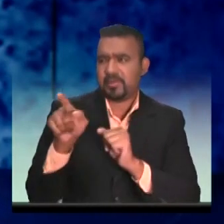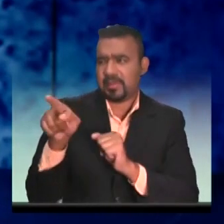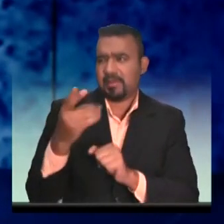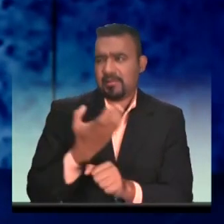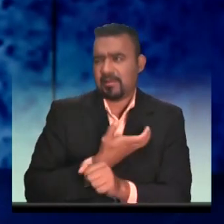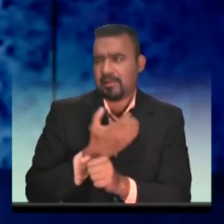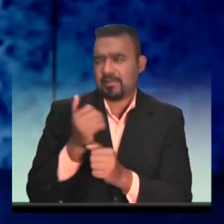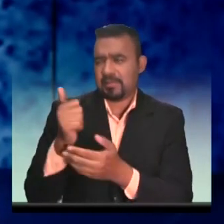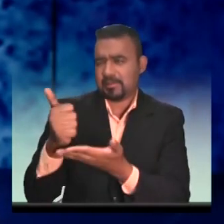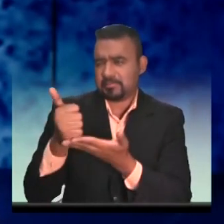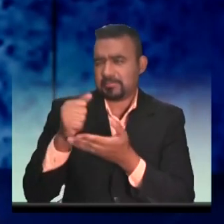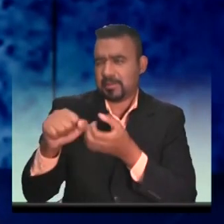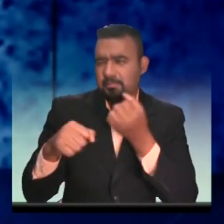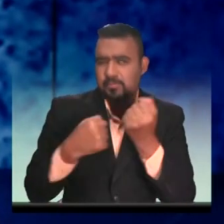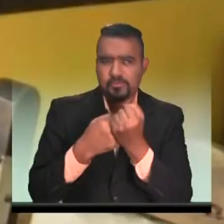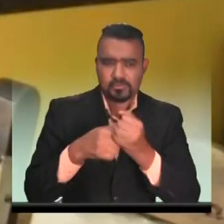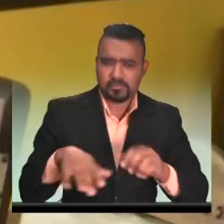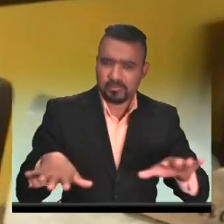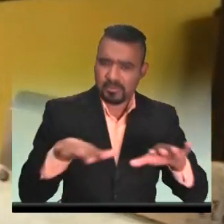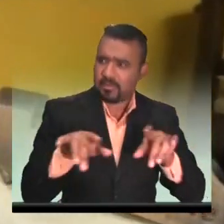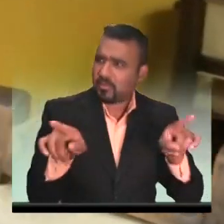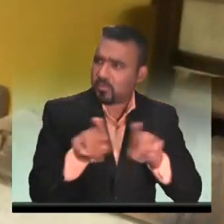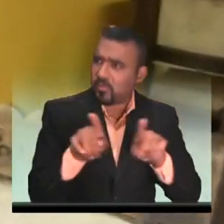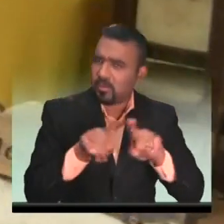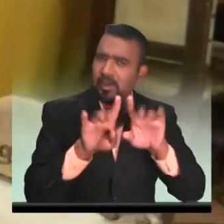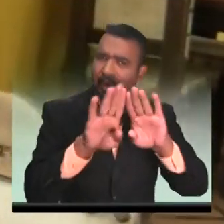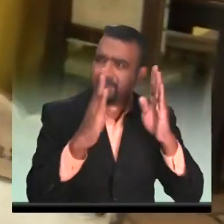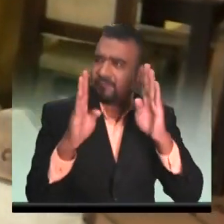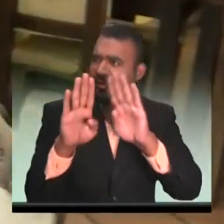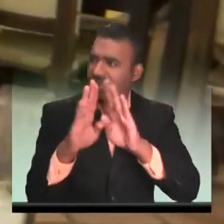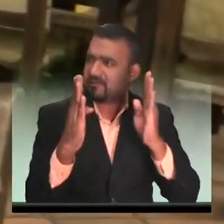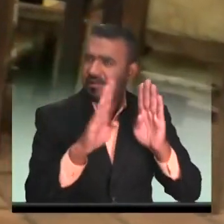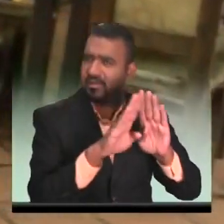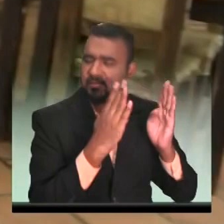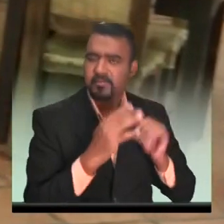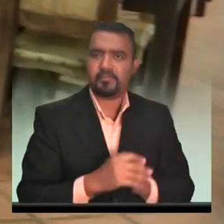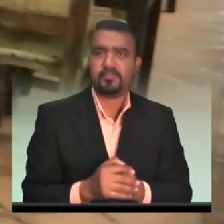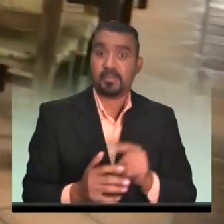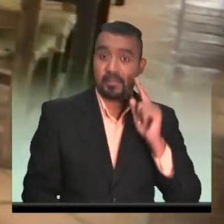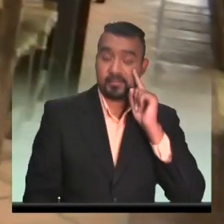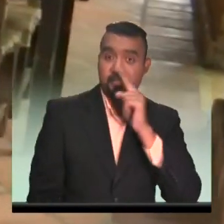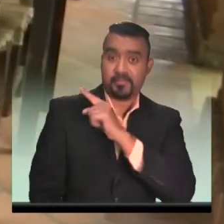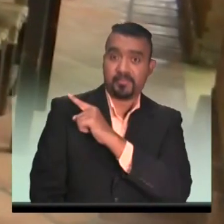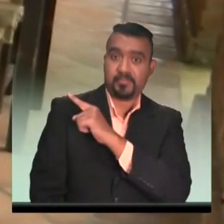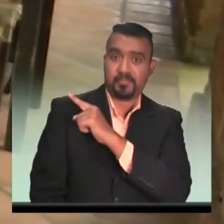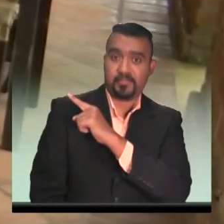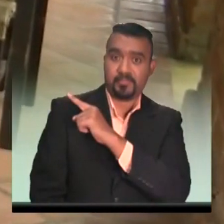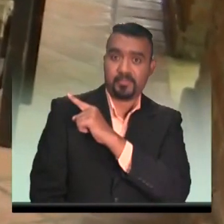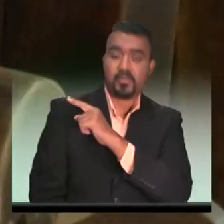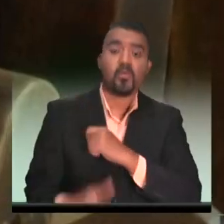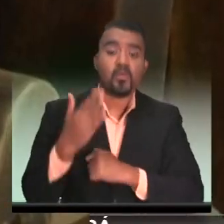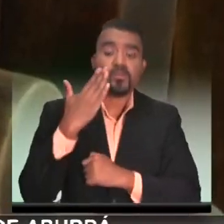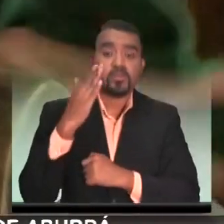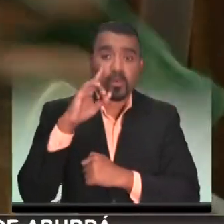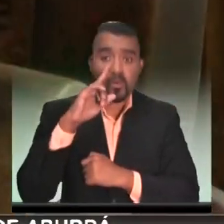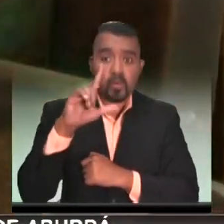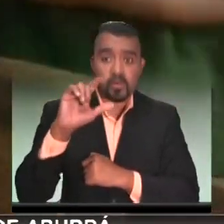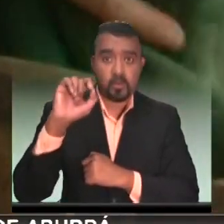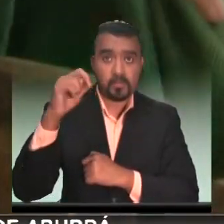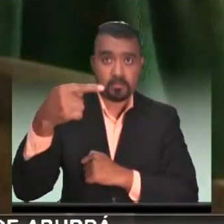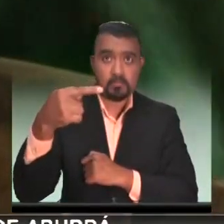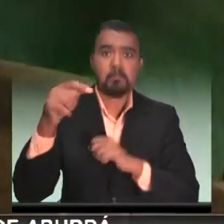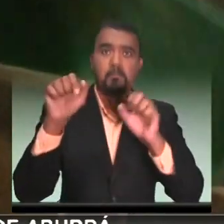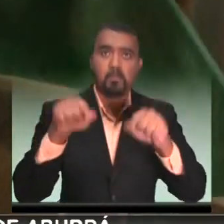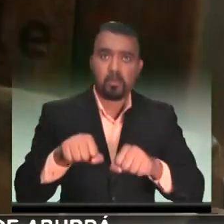a esta reactivación. Este será uno de los restaurantes que podrá atender al público desde el 1 de julio. Por eso